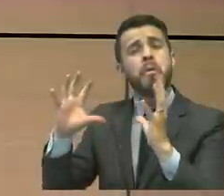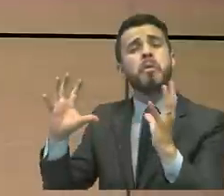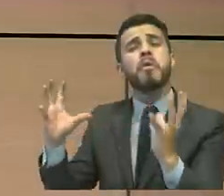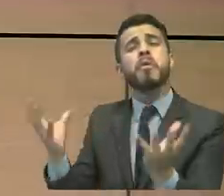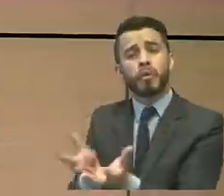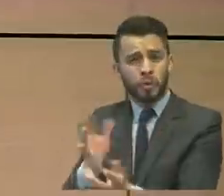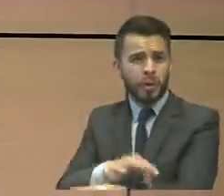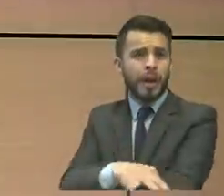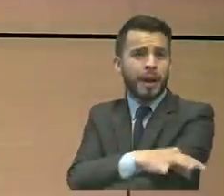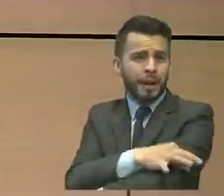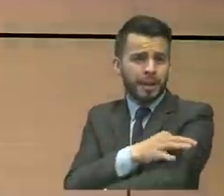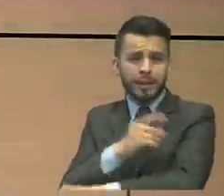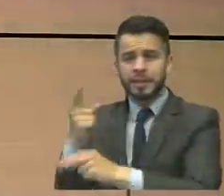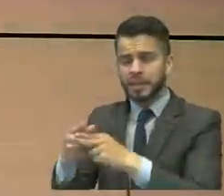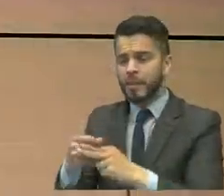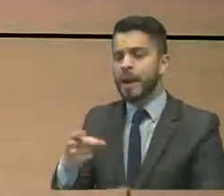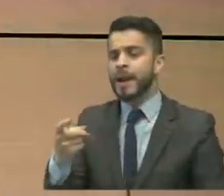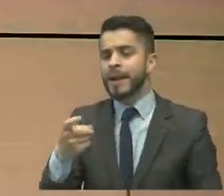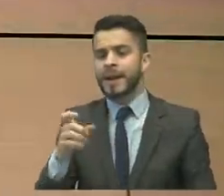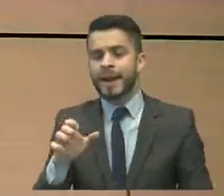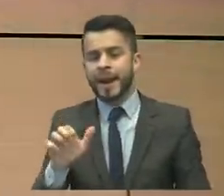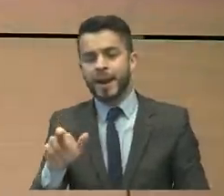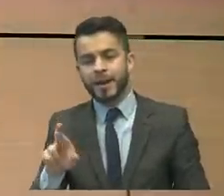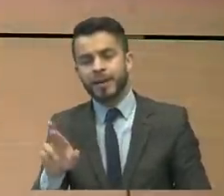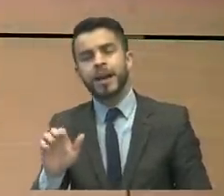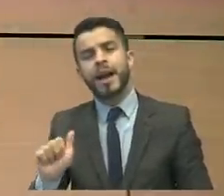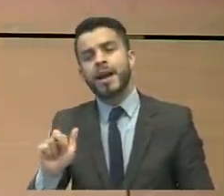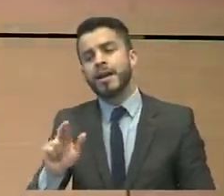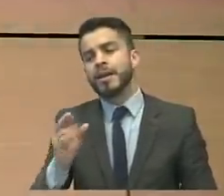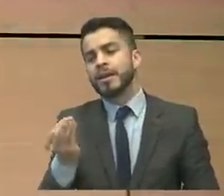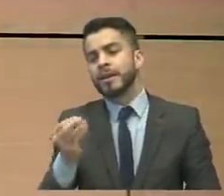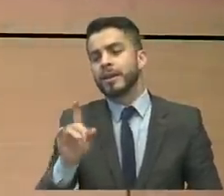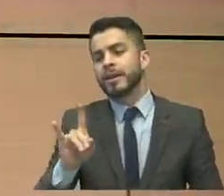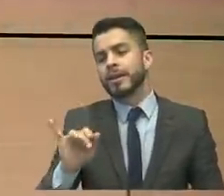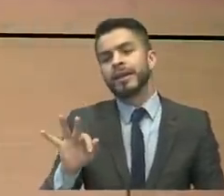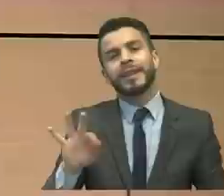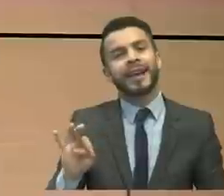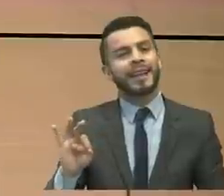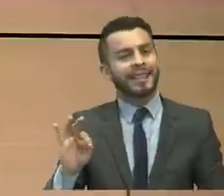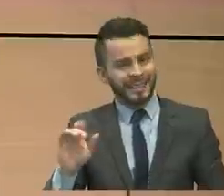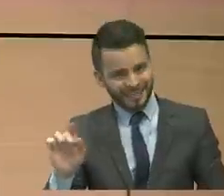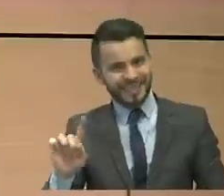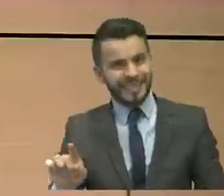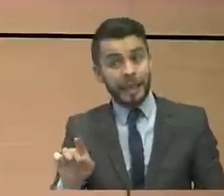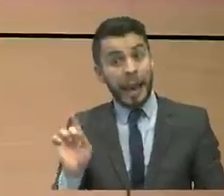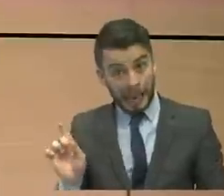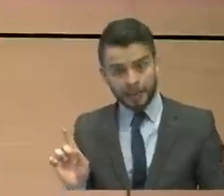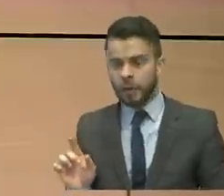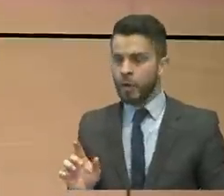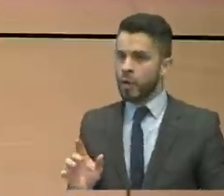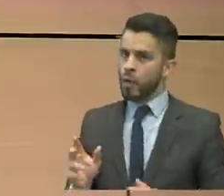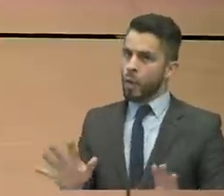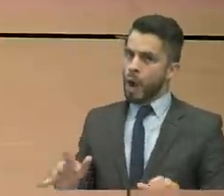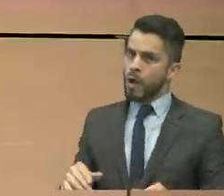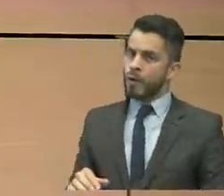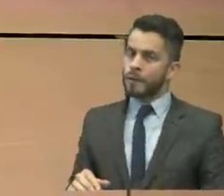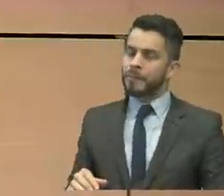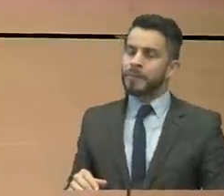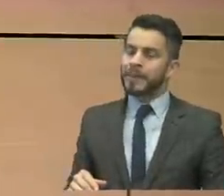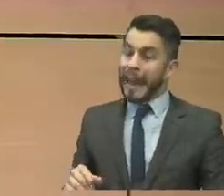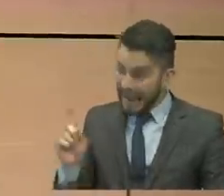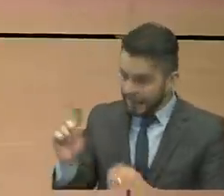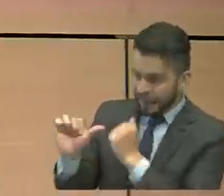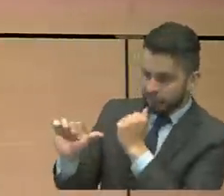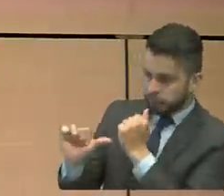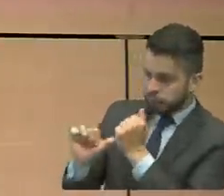mundo, como Gehl Architects, para hacer lo que todos queremos, un ícono del siglo